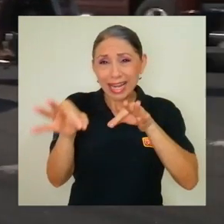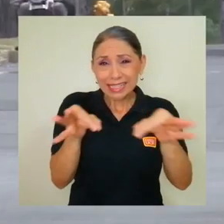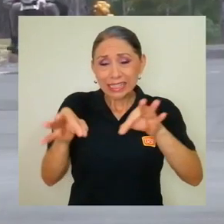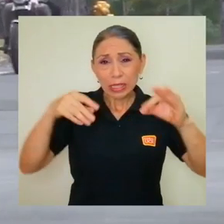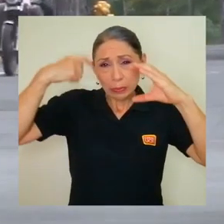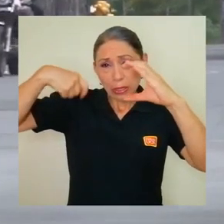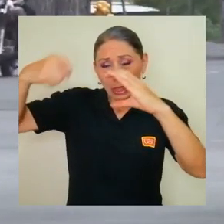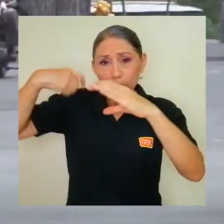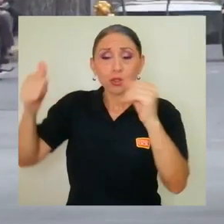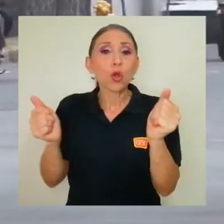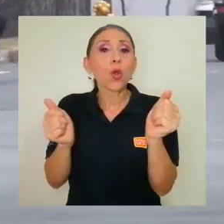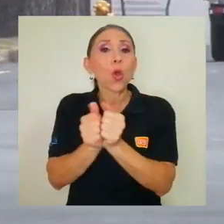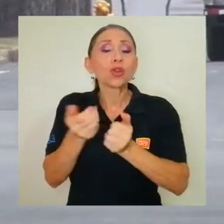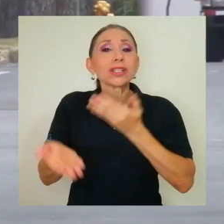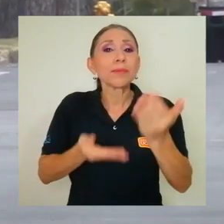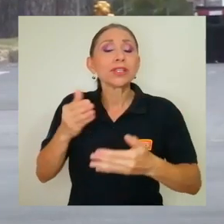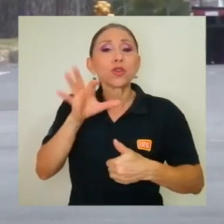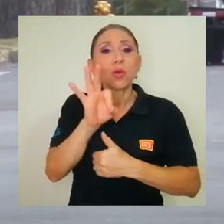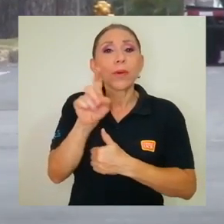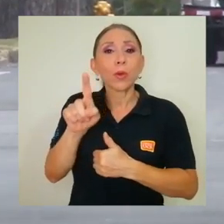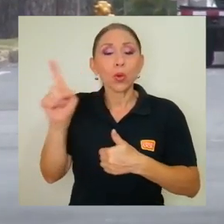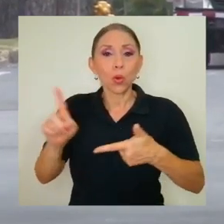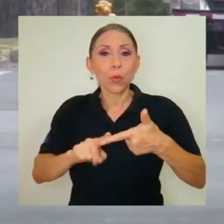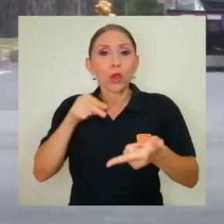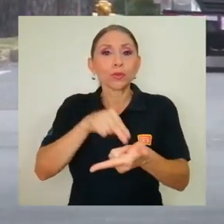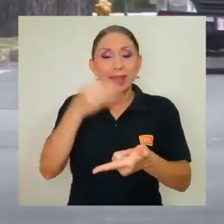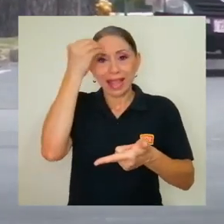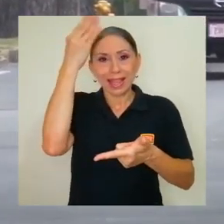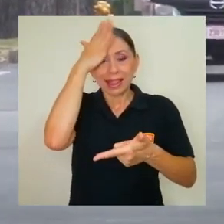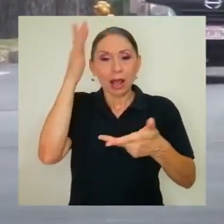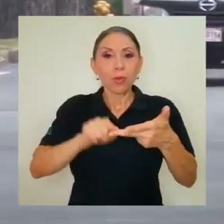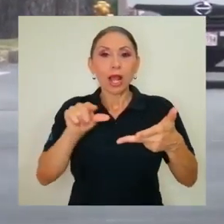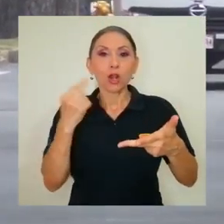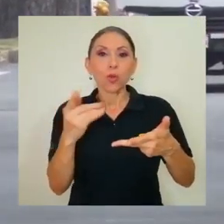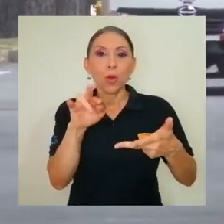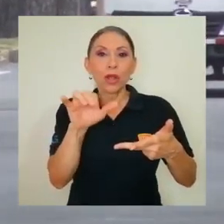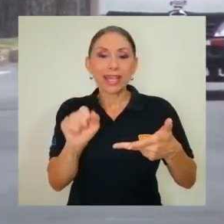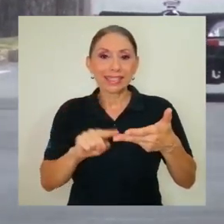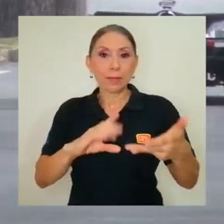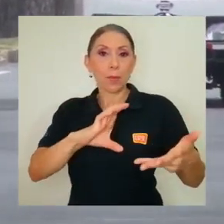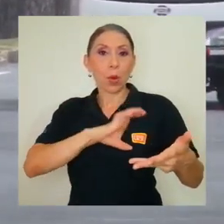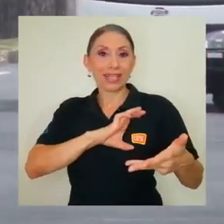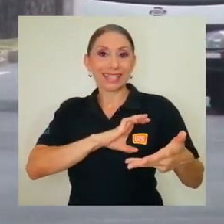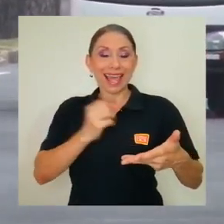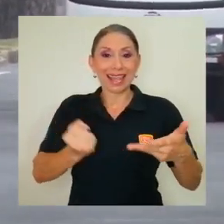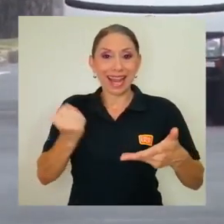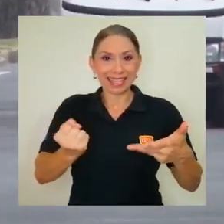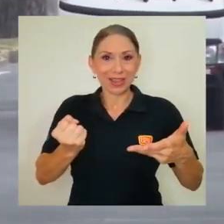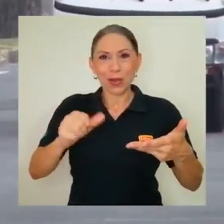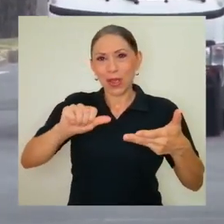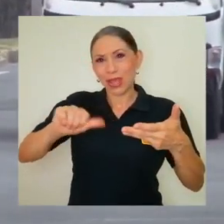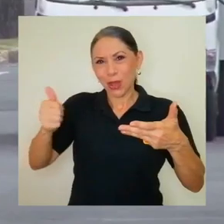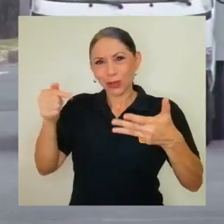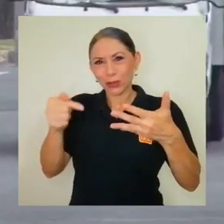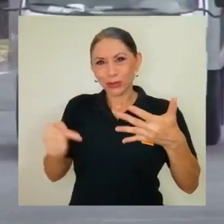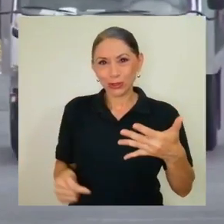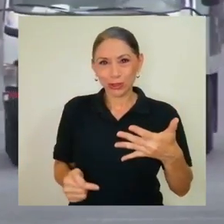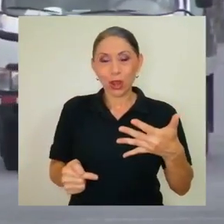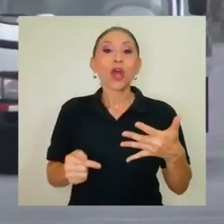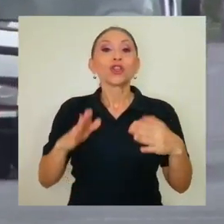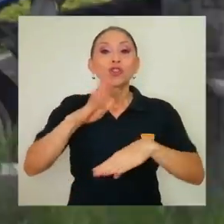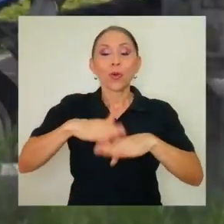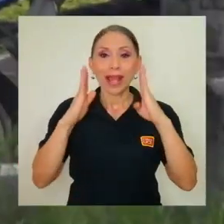a partir de datos del Servicio 911, Hospital del Trauma, Grupo INSS, Policía de Tránsito, entre otros, en materia de atención de